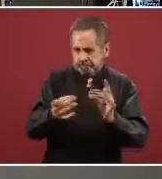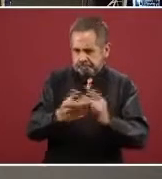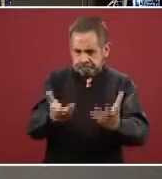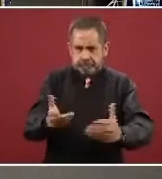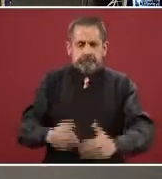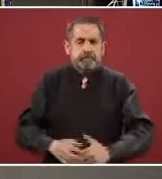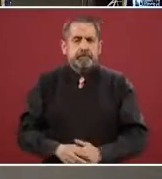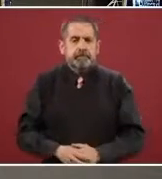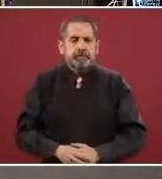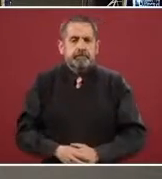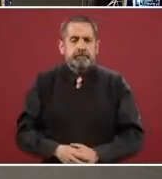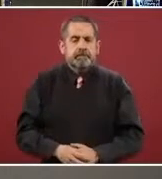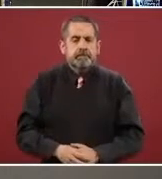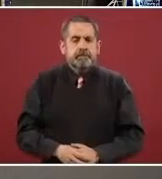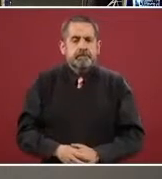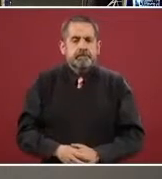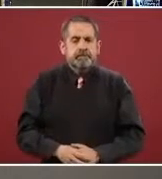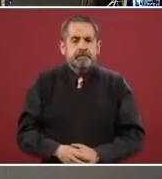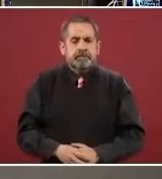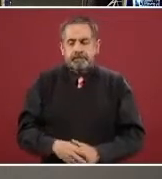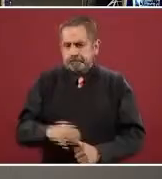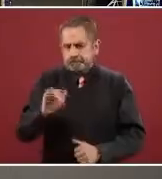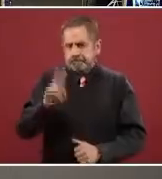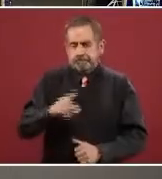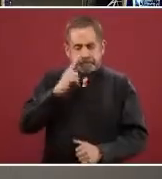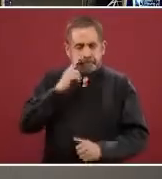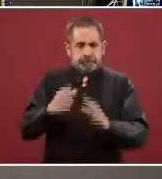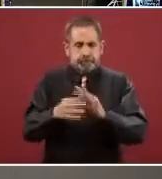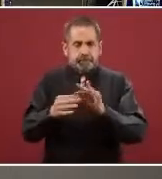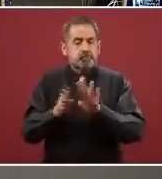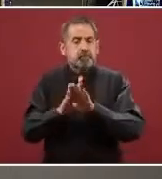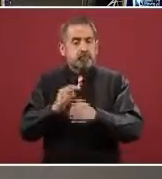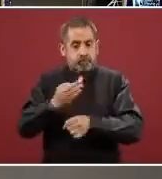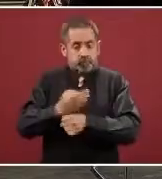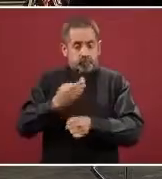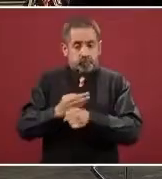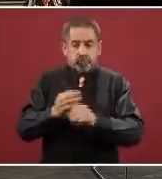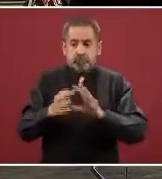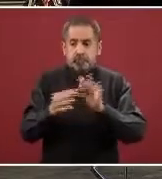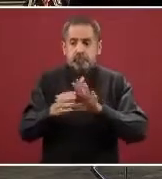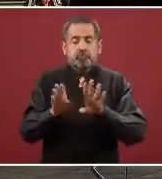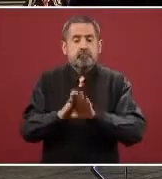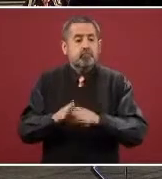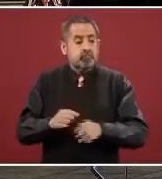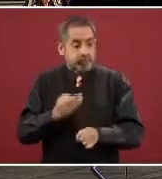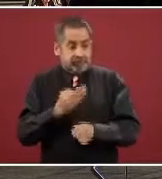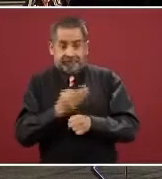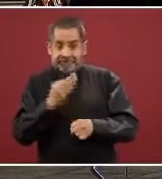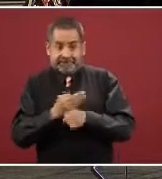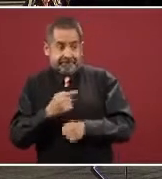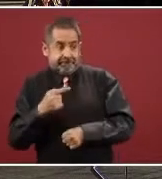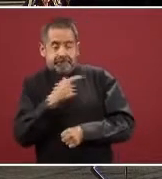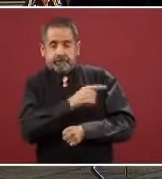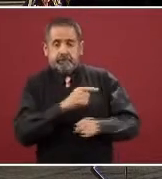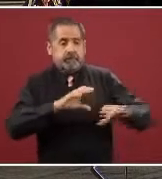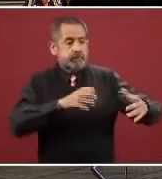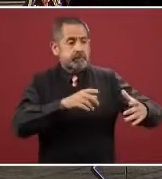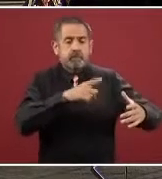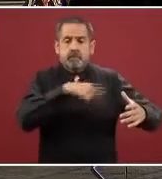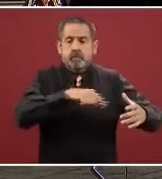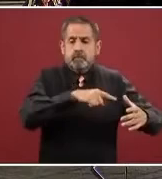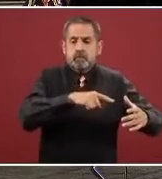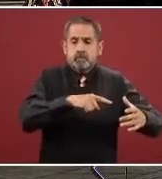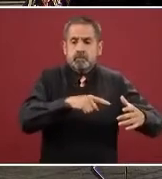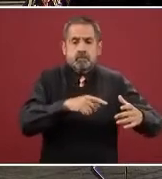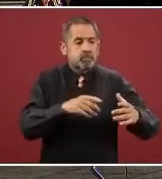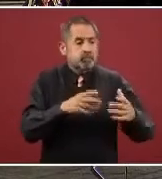las primeras dos preguntas. De hecho, en este momento se encuentra sesionando, solamente una aclaración, están